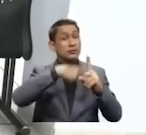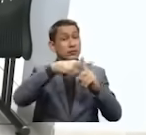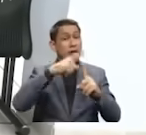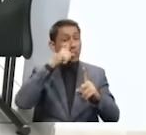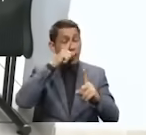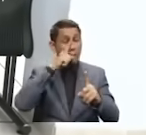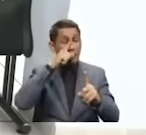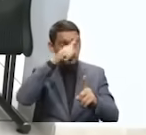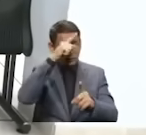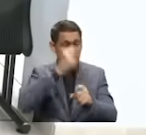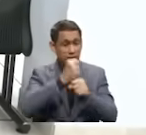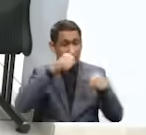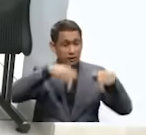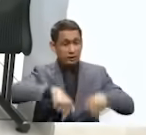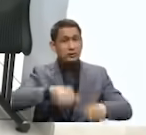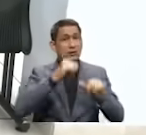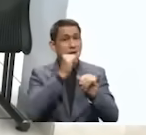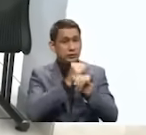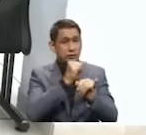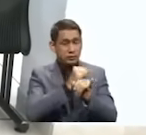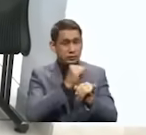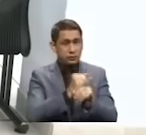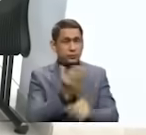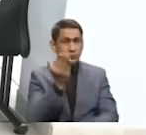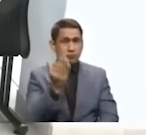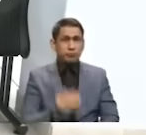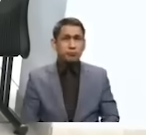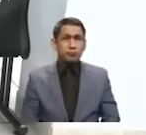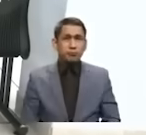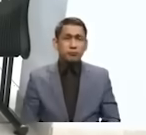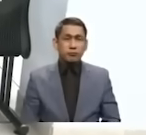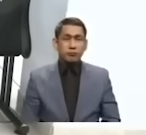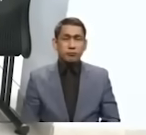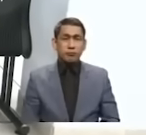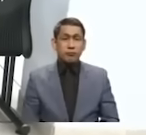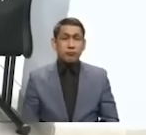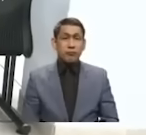que ver en torno a la entrega de licencias a nivel nacional.